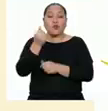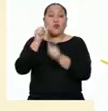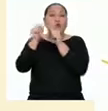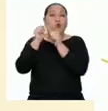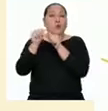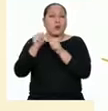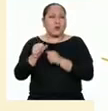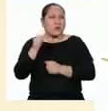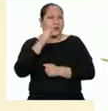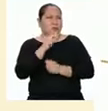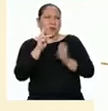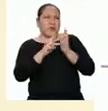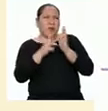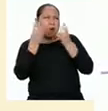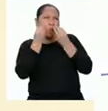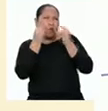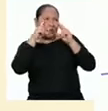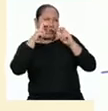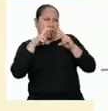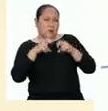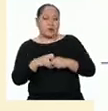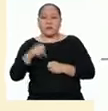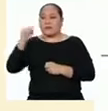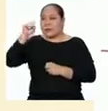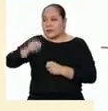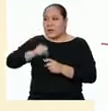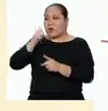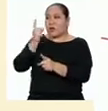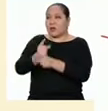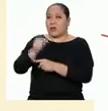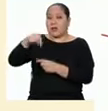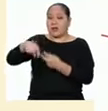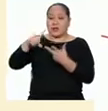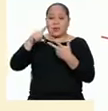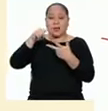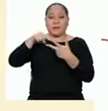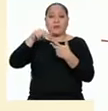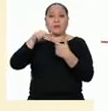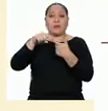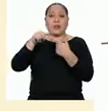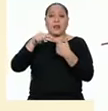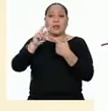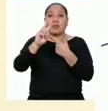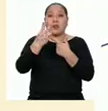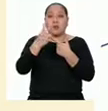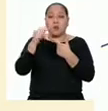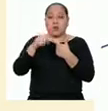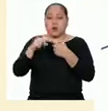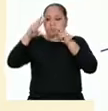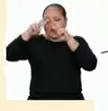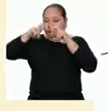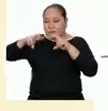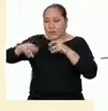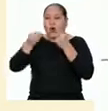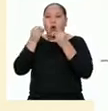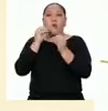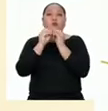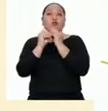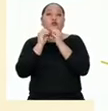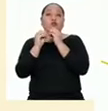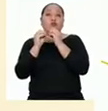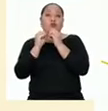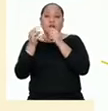que investigar mucho. Así es. En la etapa 2 se debe hacer el análisis de soluciones,